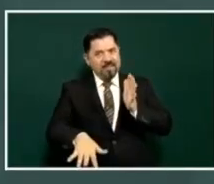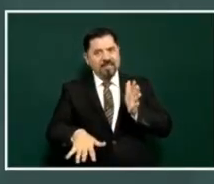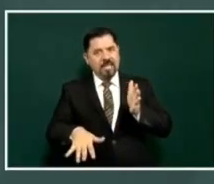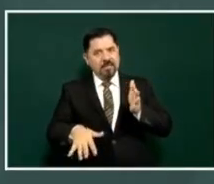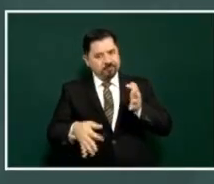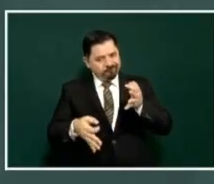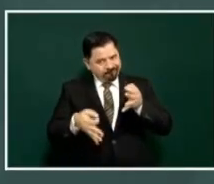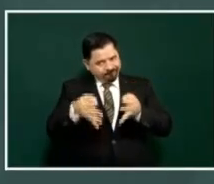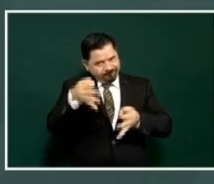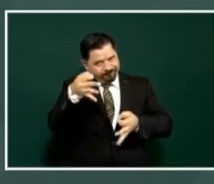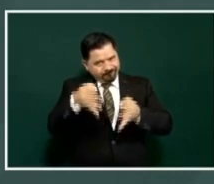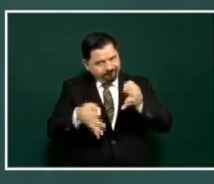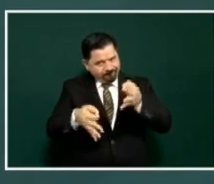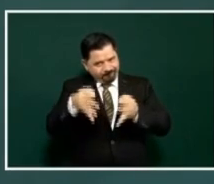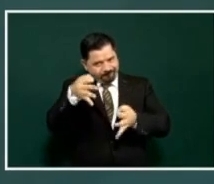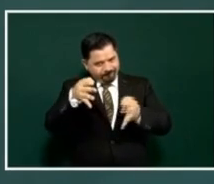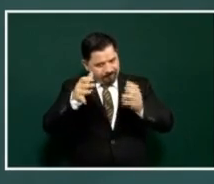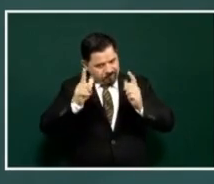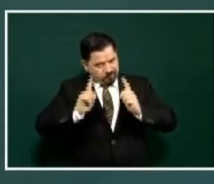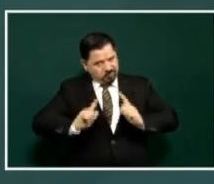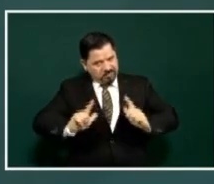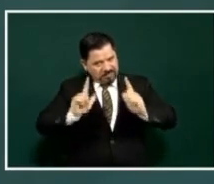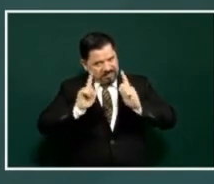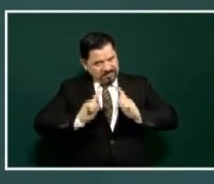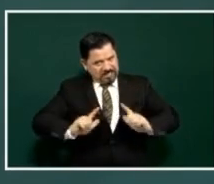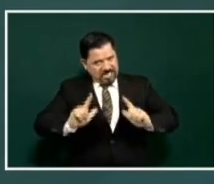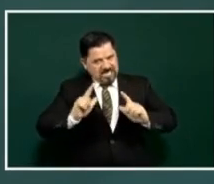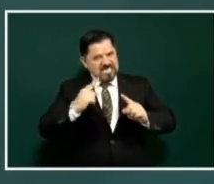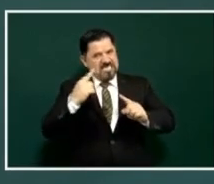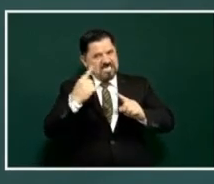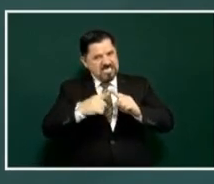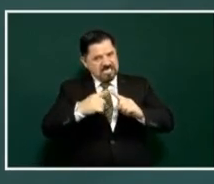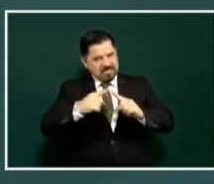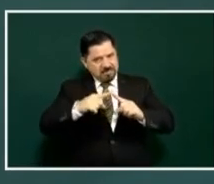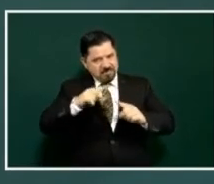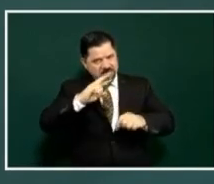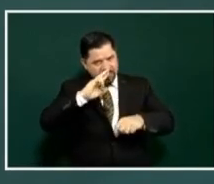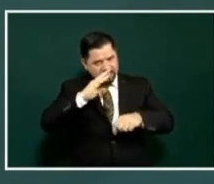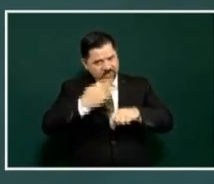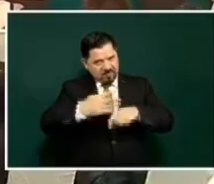caso para castigar a responsables.